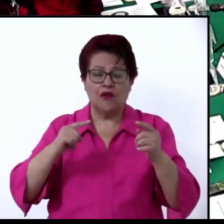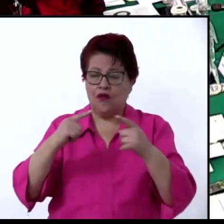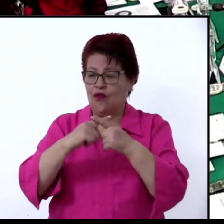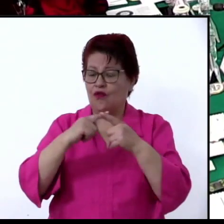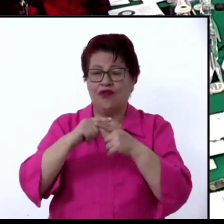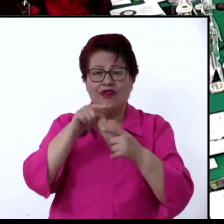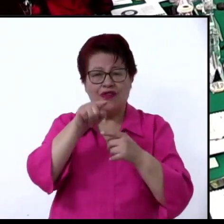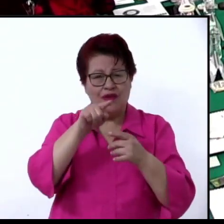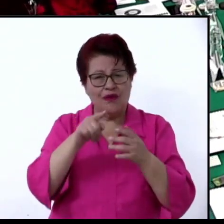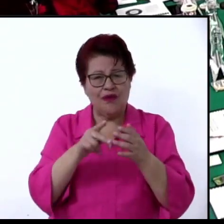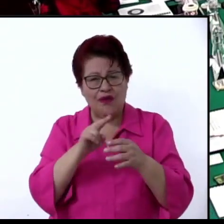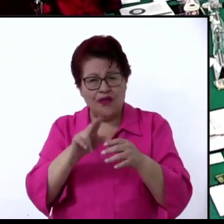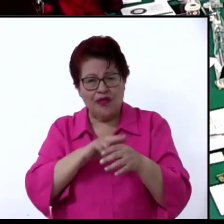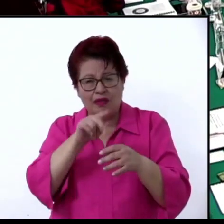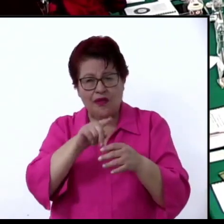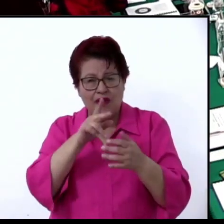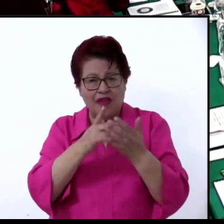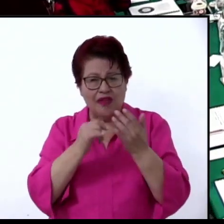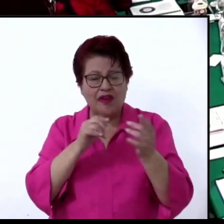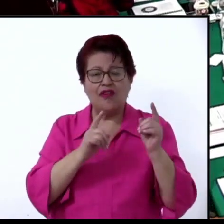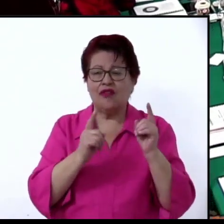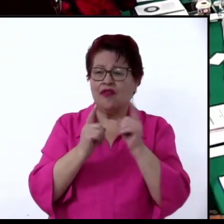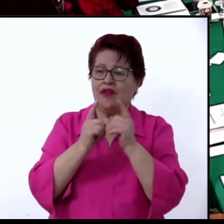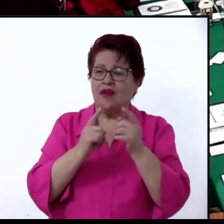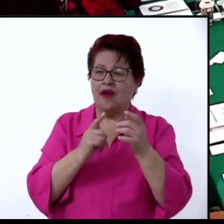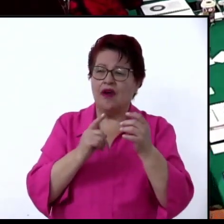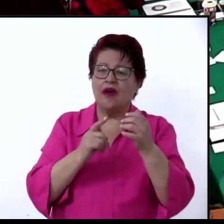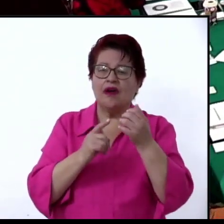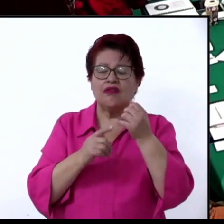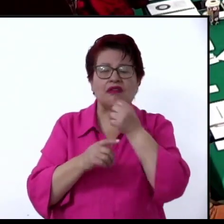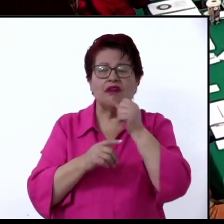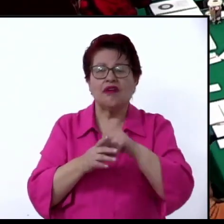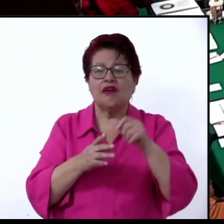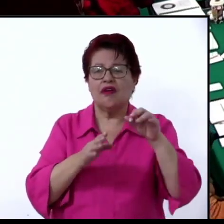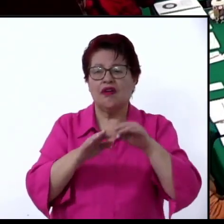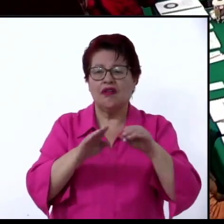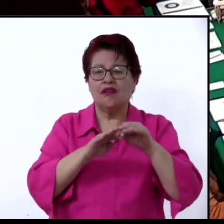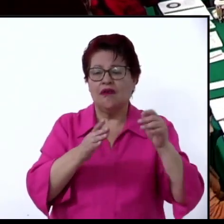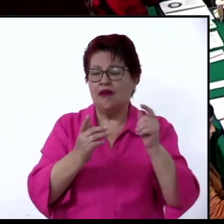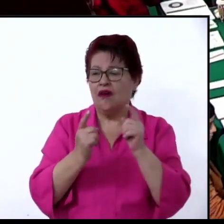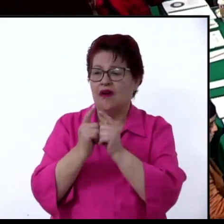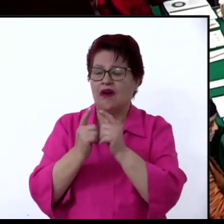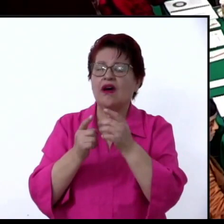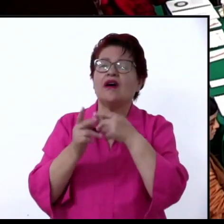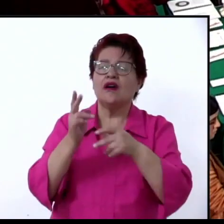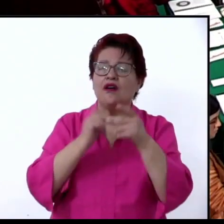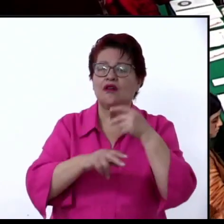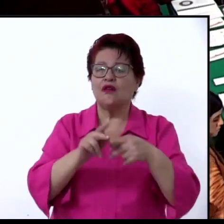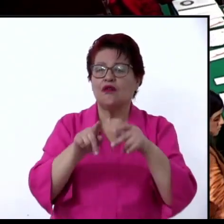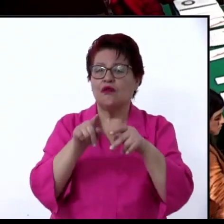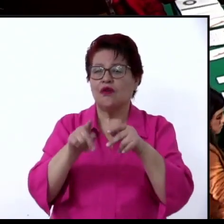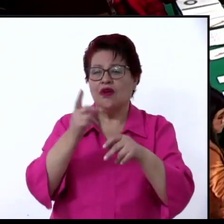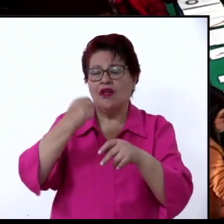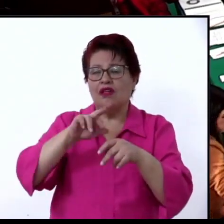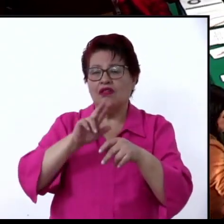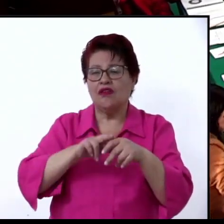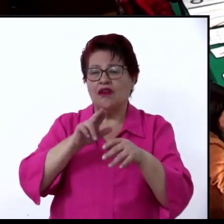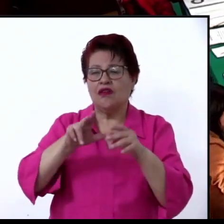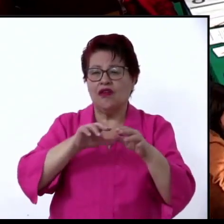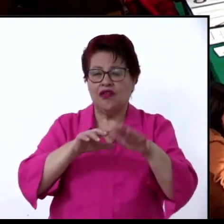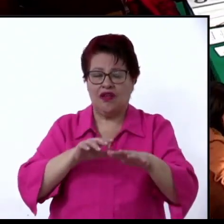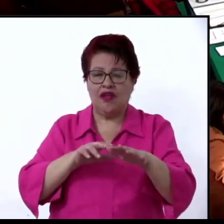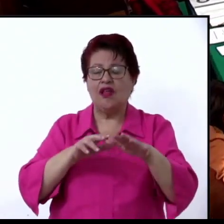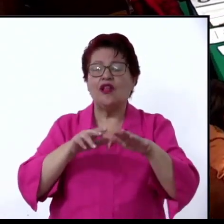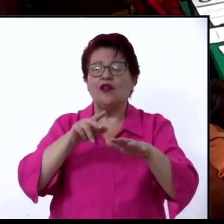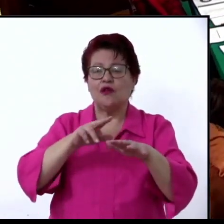esa naturaleza, de manera directa se comunica al área y le acompaña o le asiste el propio director del